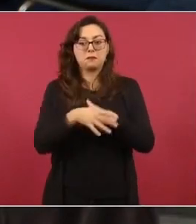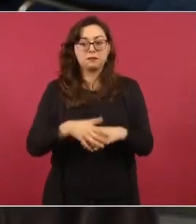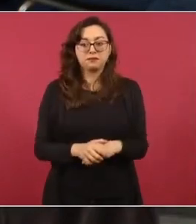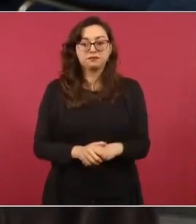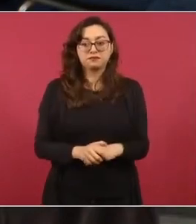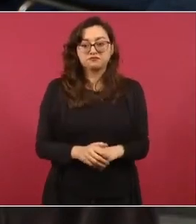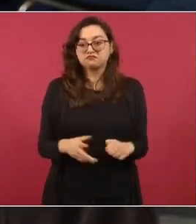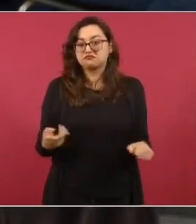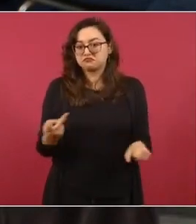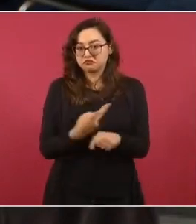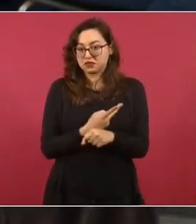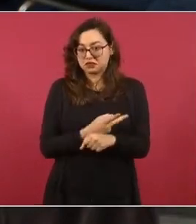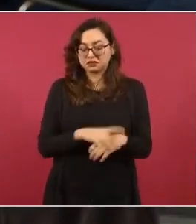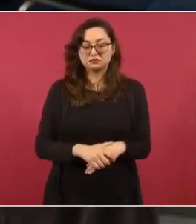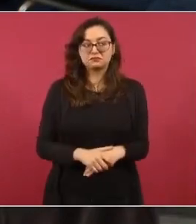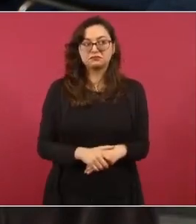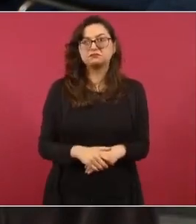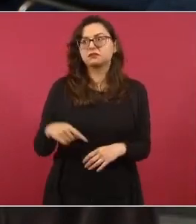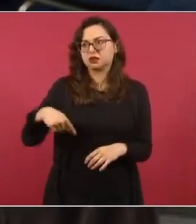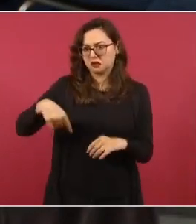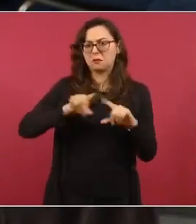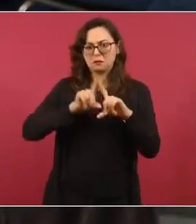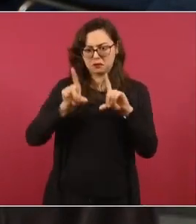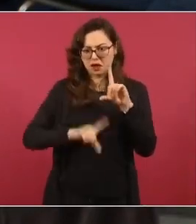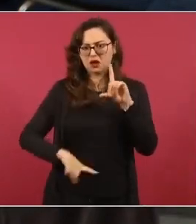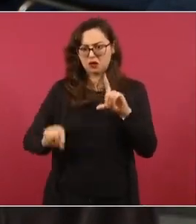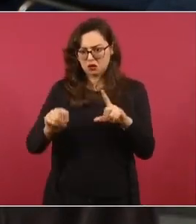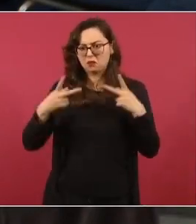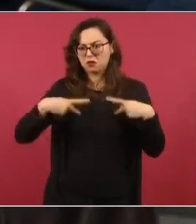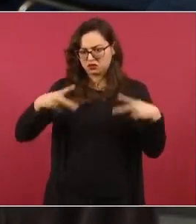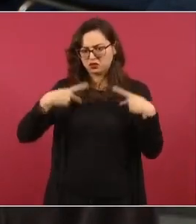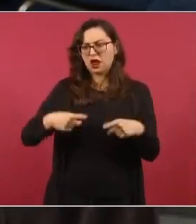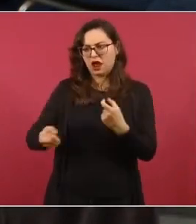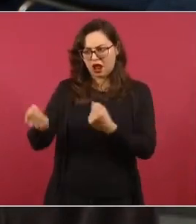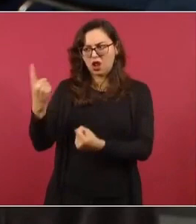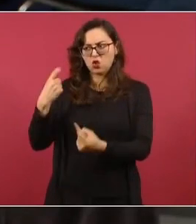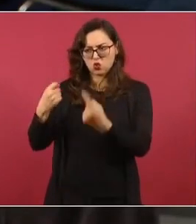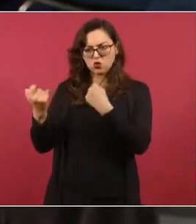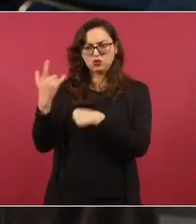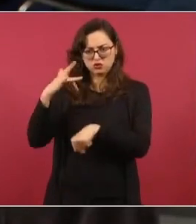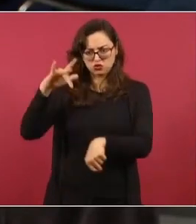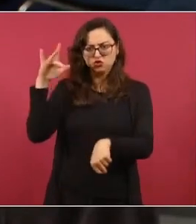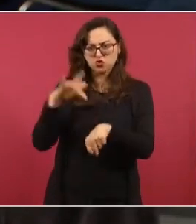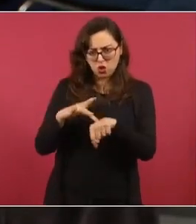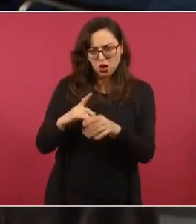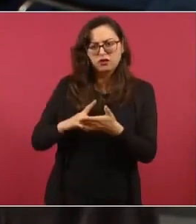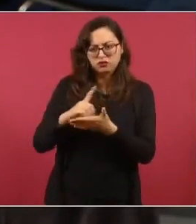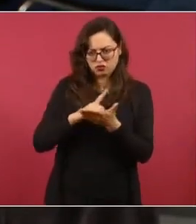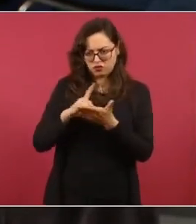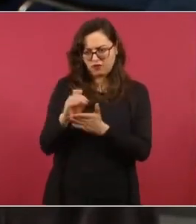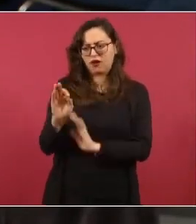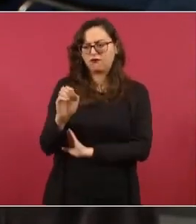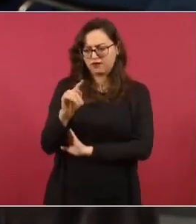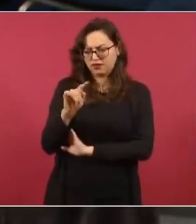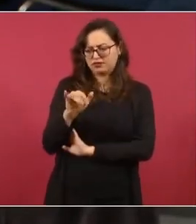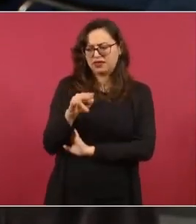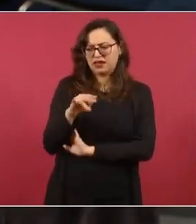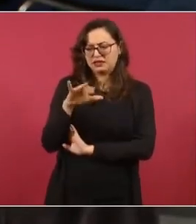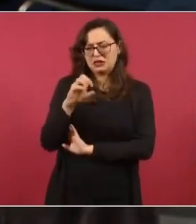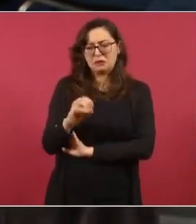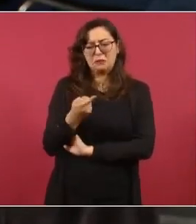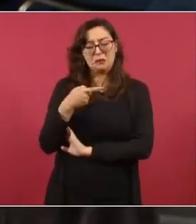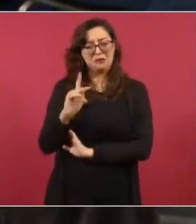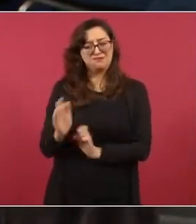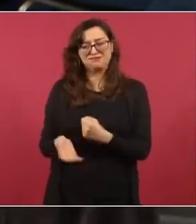de seguridad nacional, ni tampoco que sea tan importante, si no es que no es